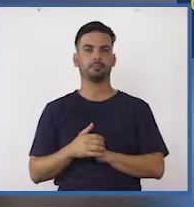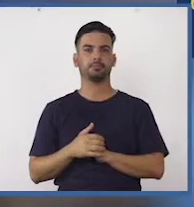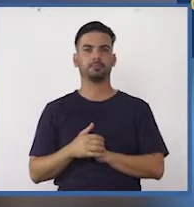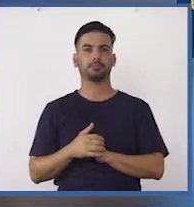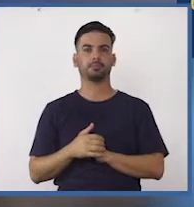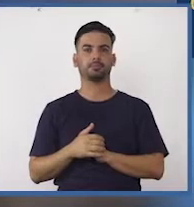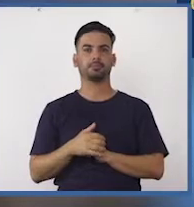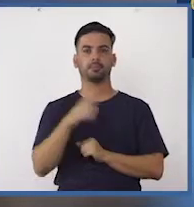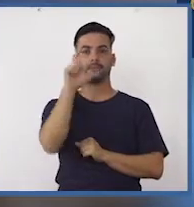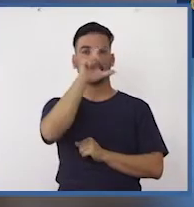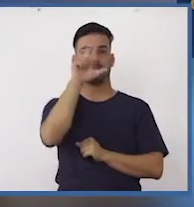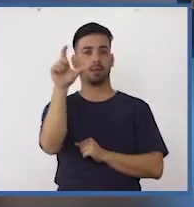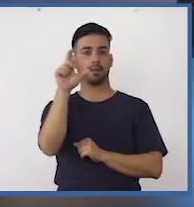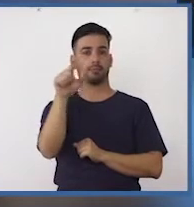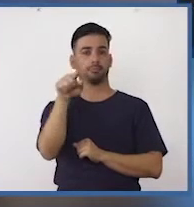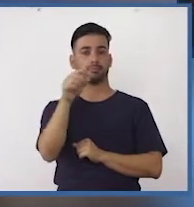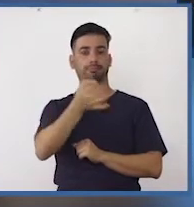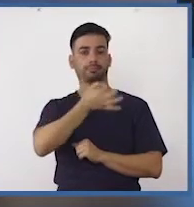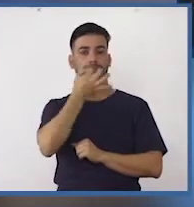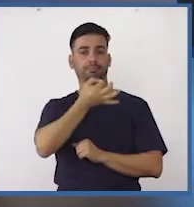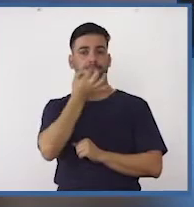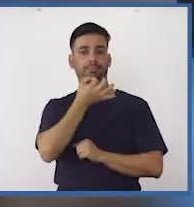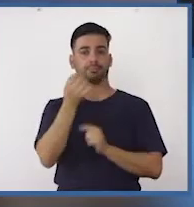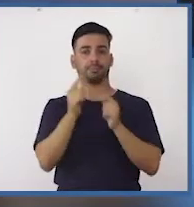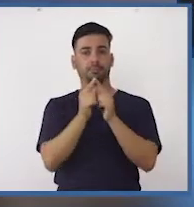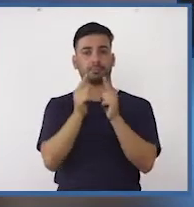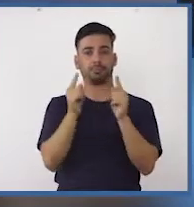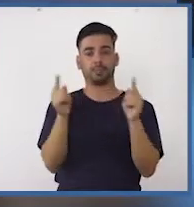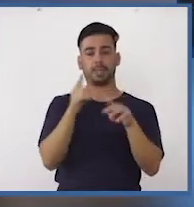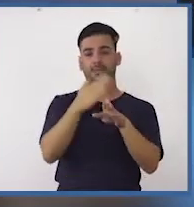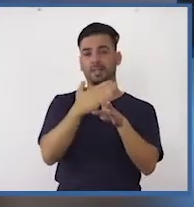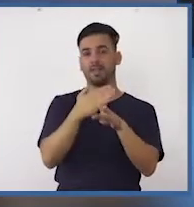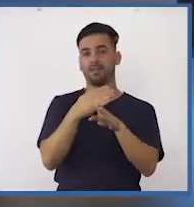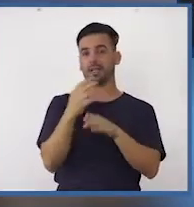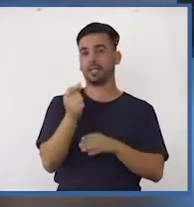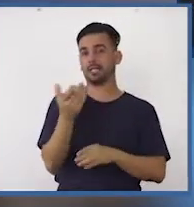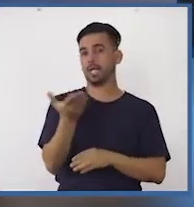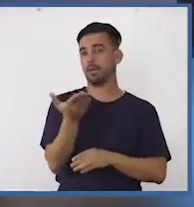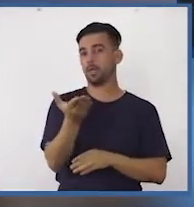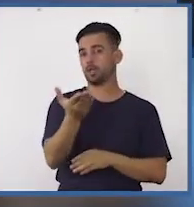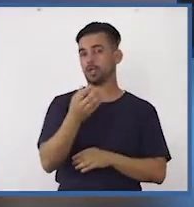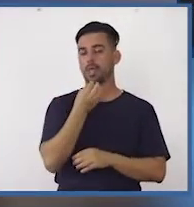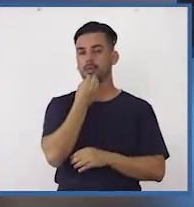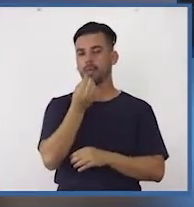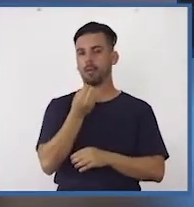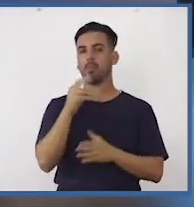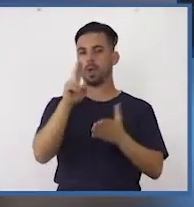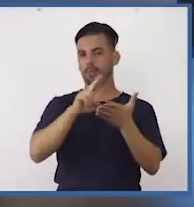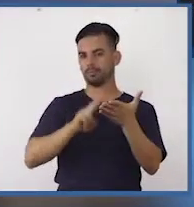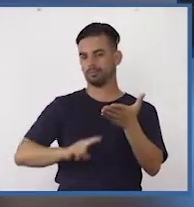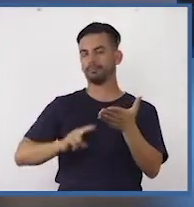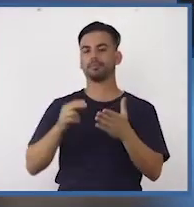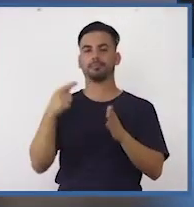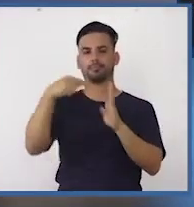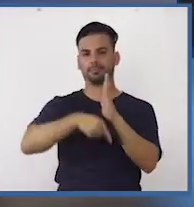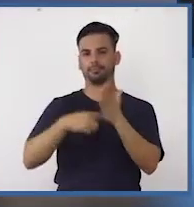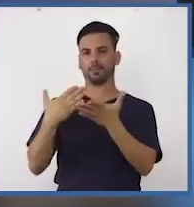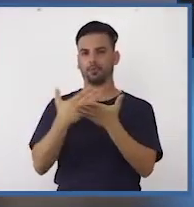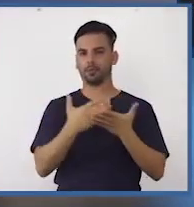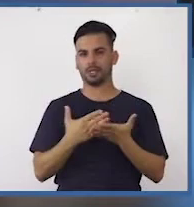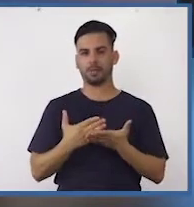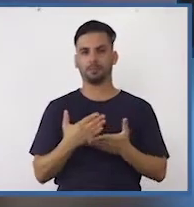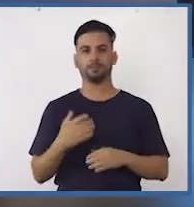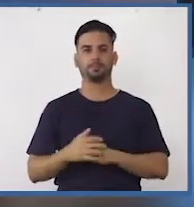¿A qué se denomina longitud de onda? Pues bien, se denomina longitud de onda a la distancia recorrida por la oscilación en